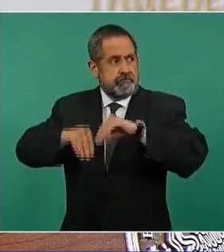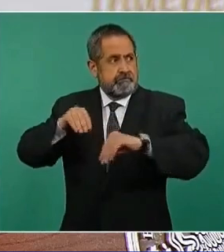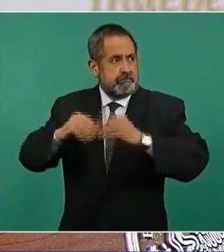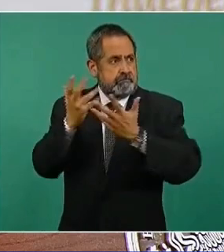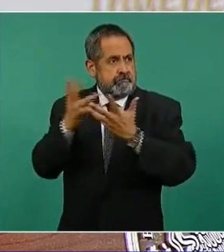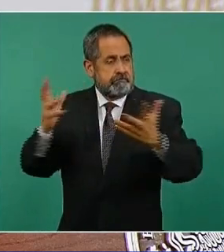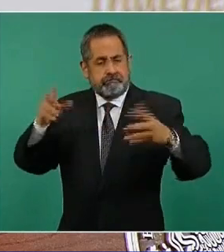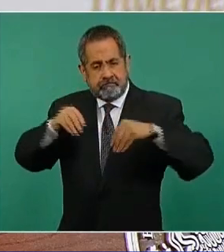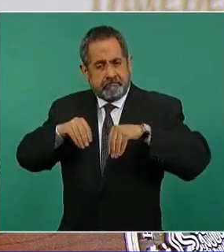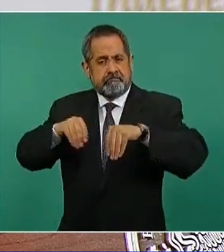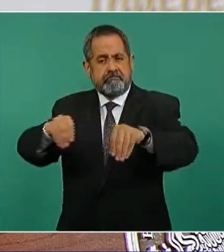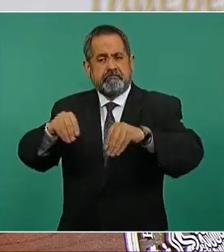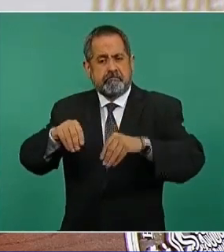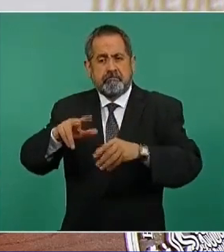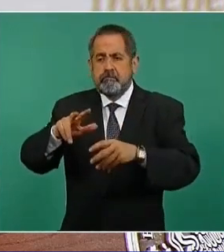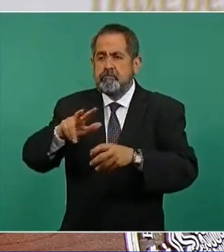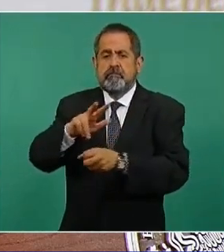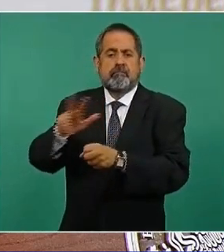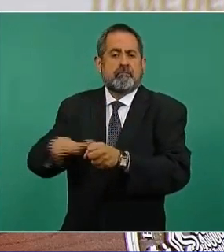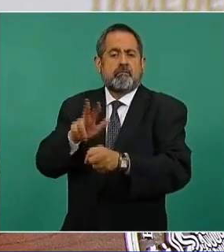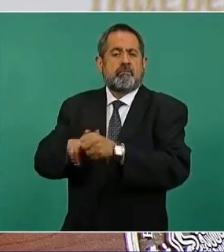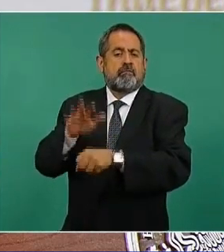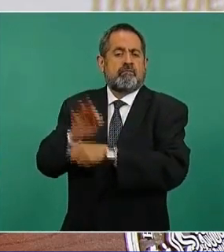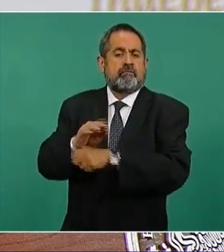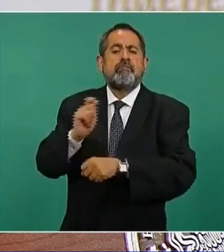de área natural protegida.